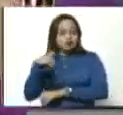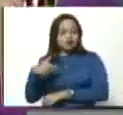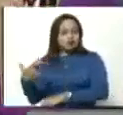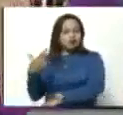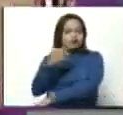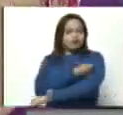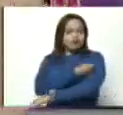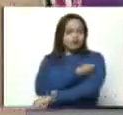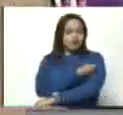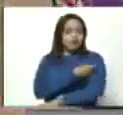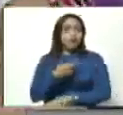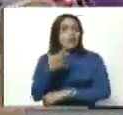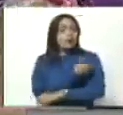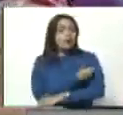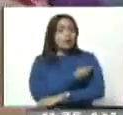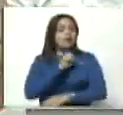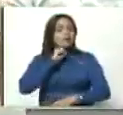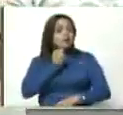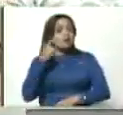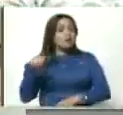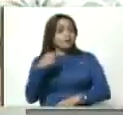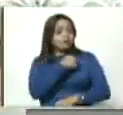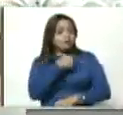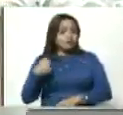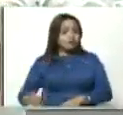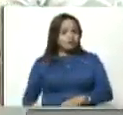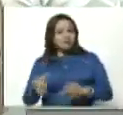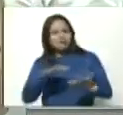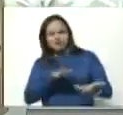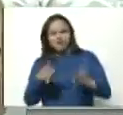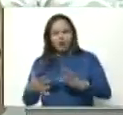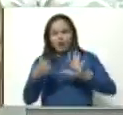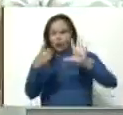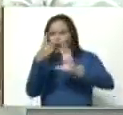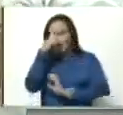vacunas Sputnik y Sinopharm hace alrededor de